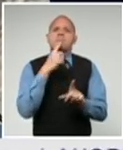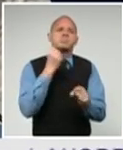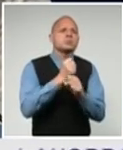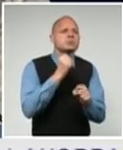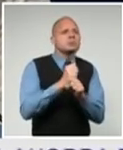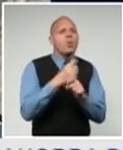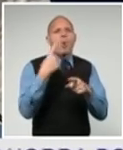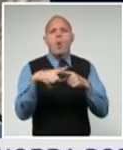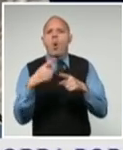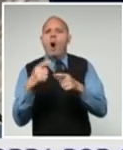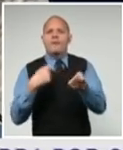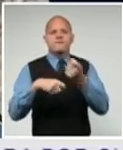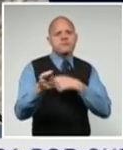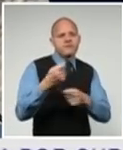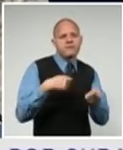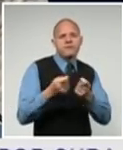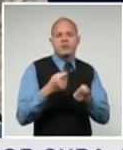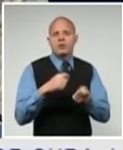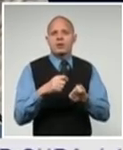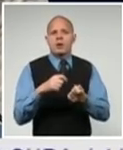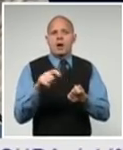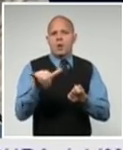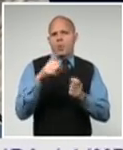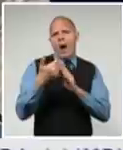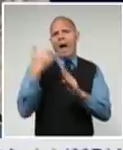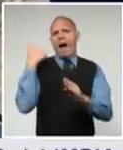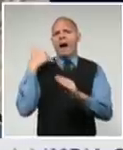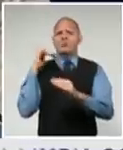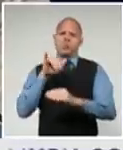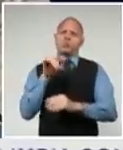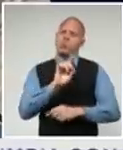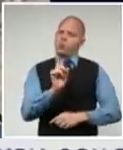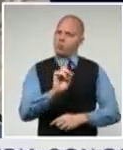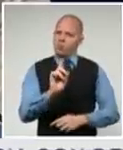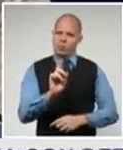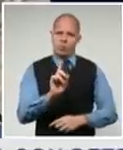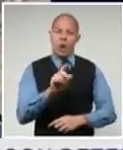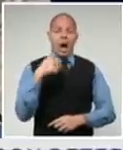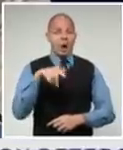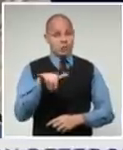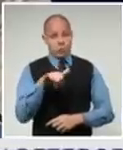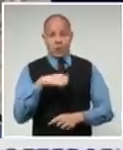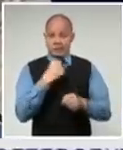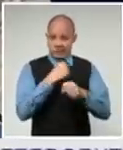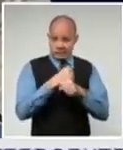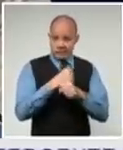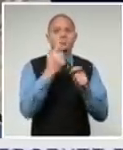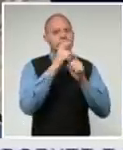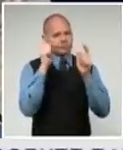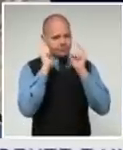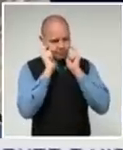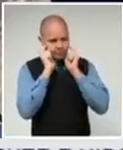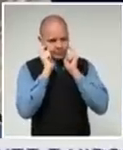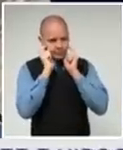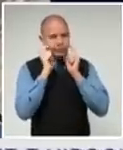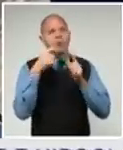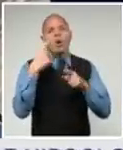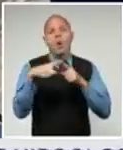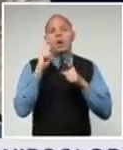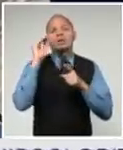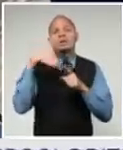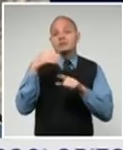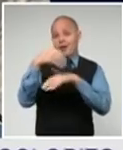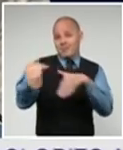ellas que no van a volver como siempre se hicieron. Y un grupo de medidas que, como se ha dicho, vinieron